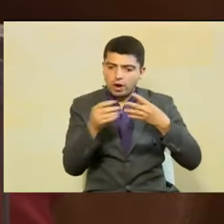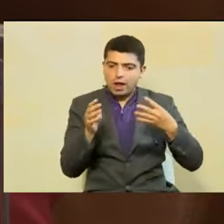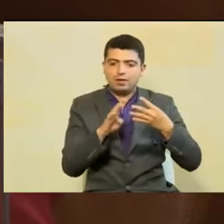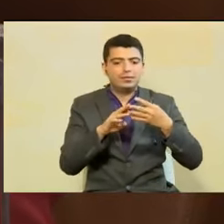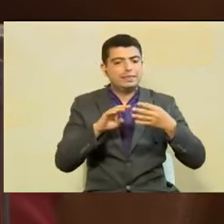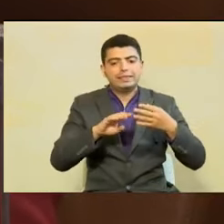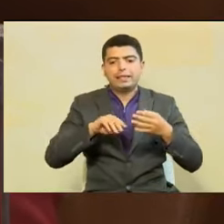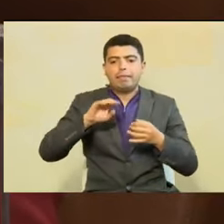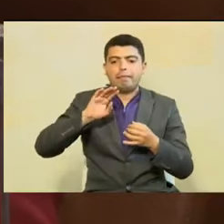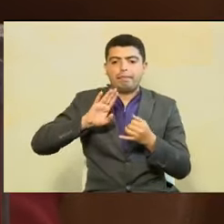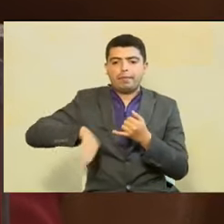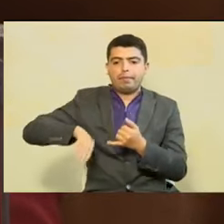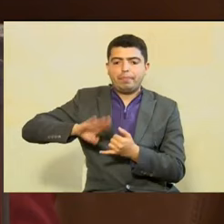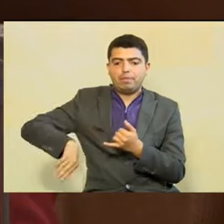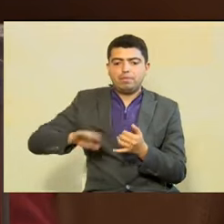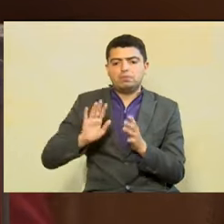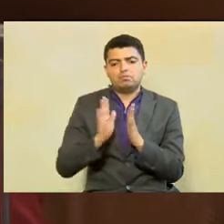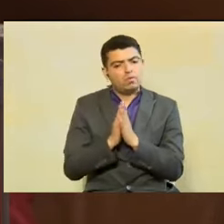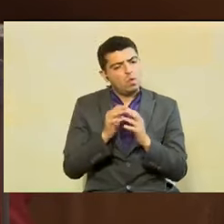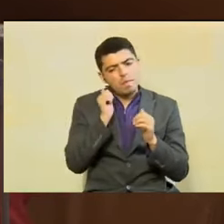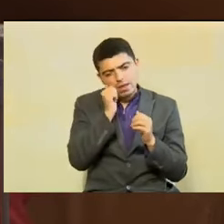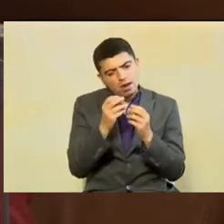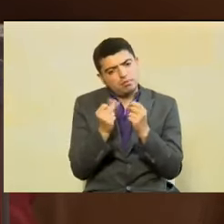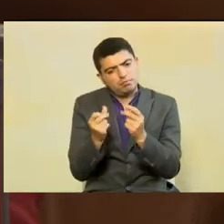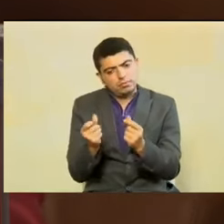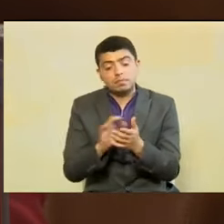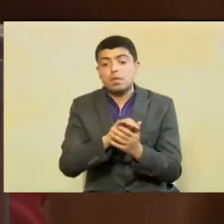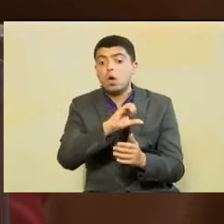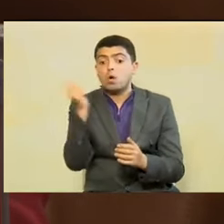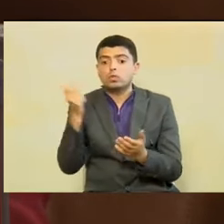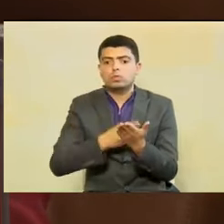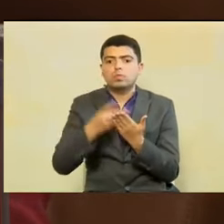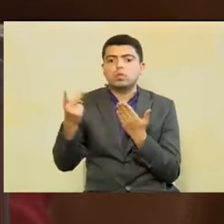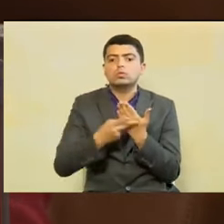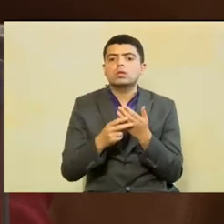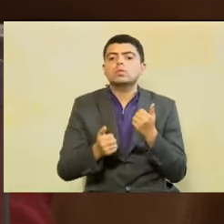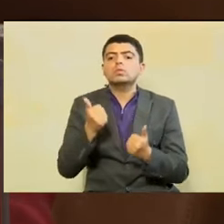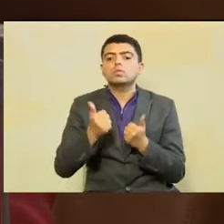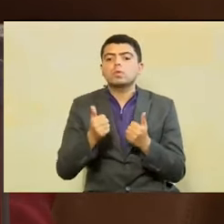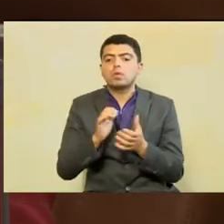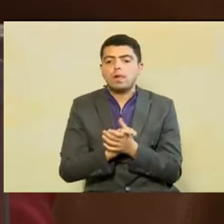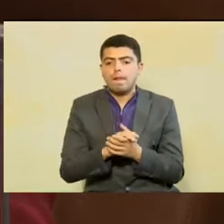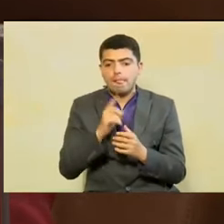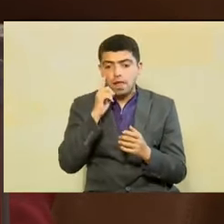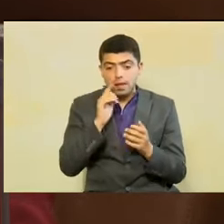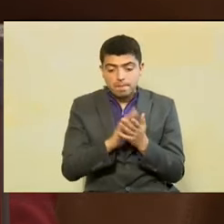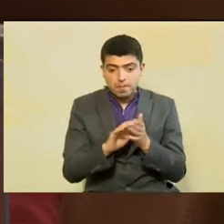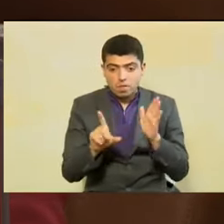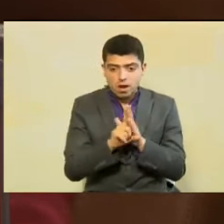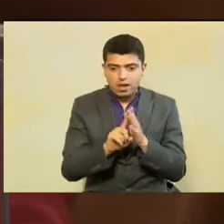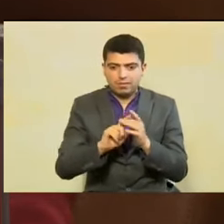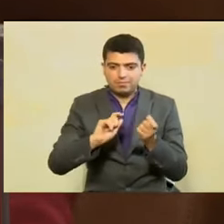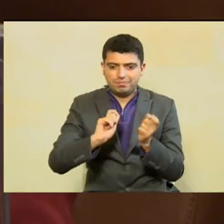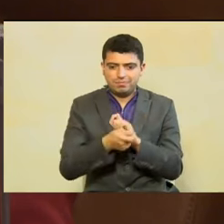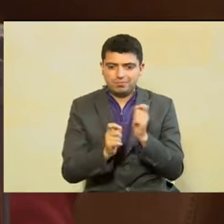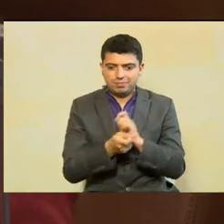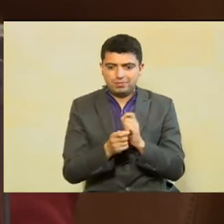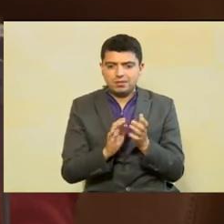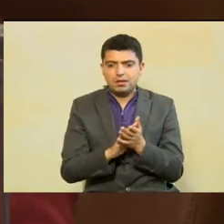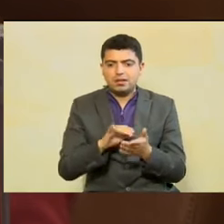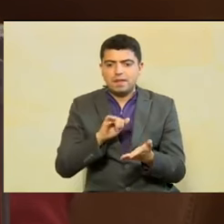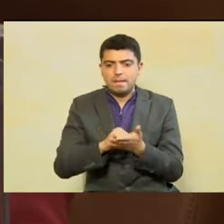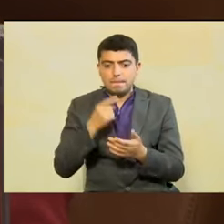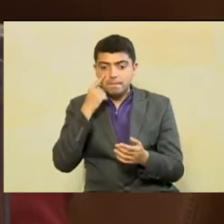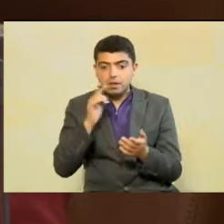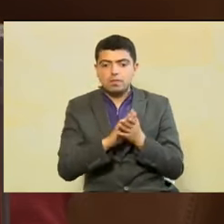esperamos mañana poder evacuar hay otro proyecto de ley que es el proyecto de ley que modifica eh la propiedad